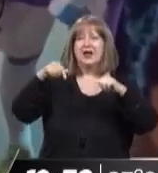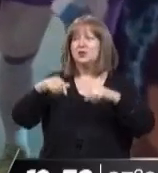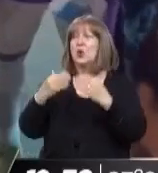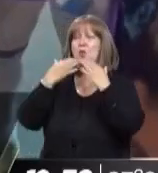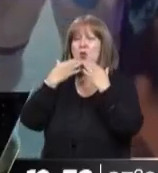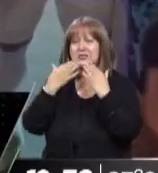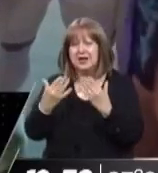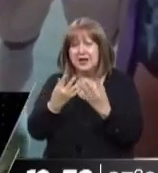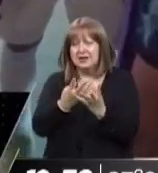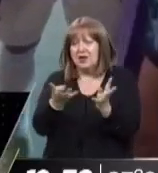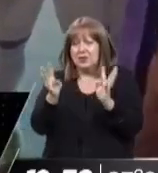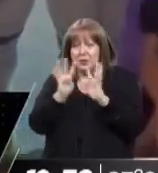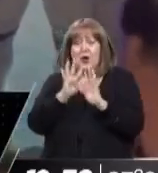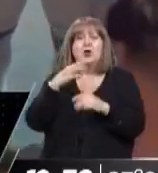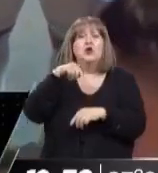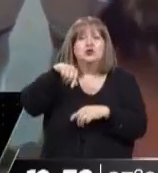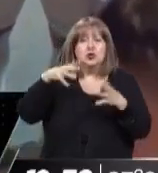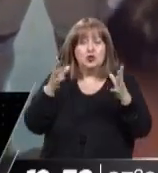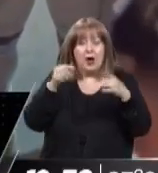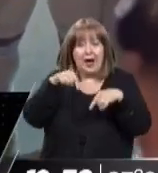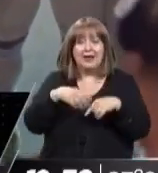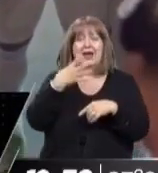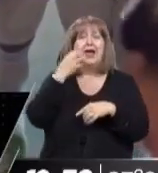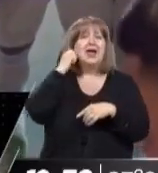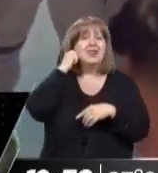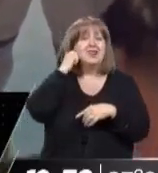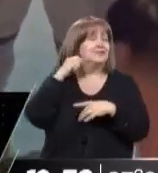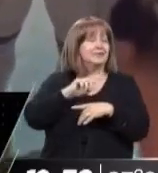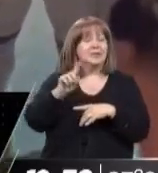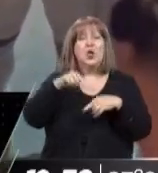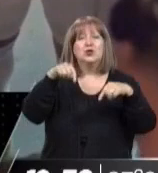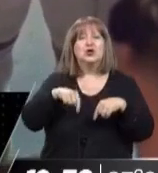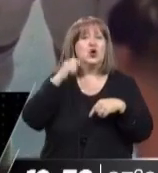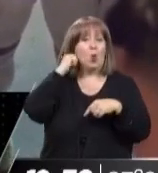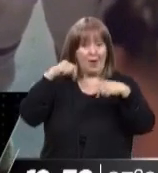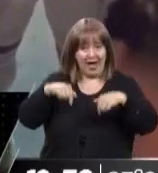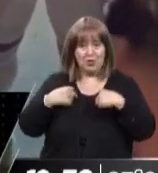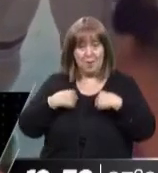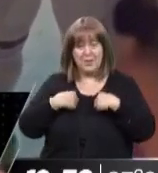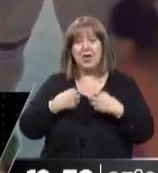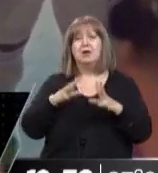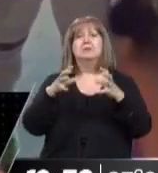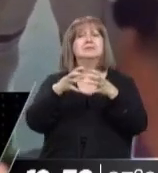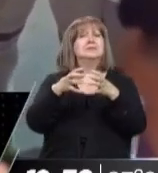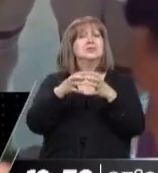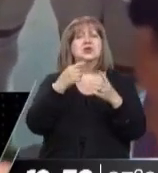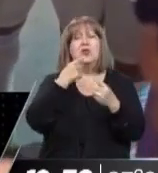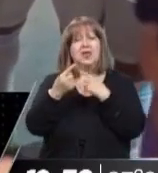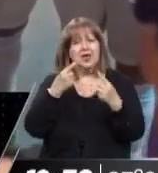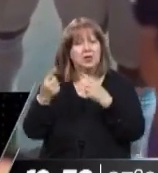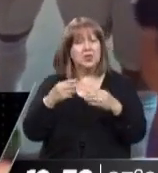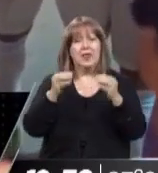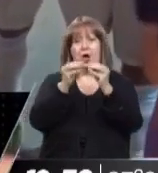darle las gracias por estos 45 días. Se lo dije el día de mi cumpleaños. Son un grupo espectacular, un grupo hermoso y lo disfruté